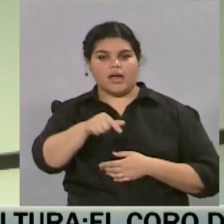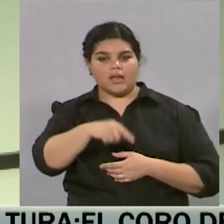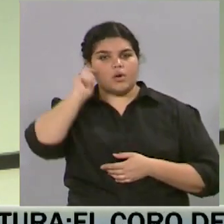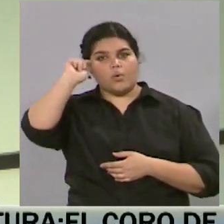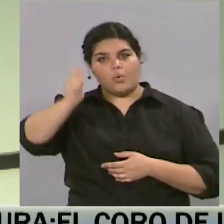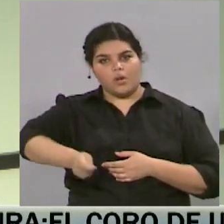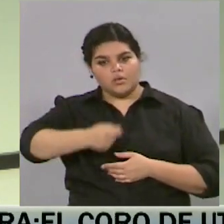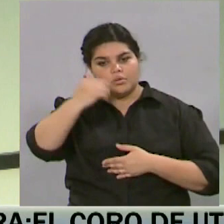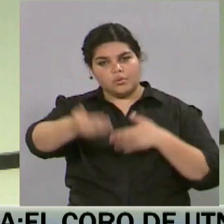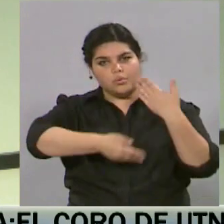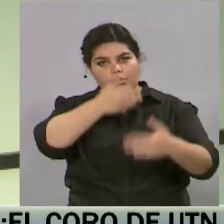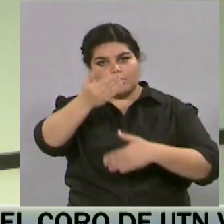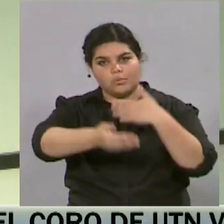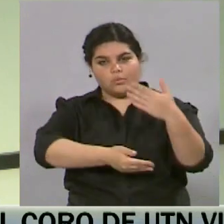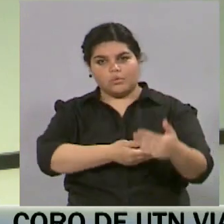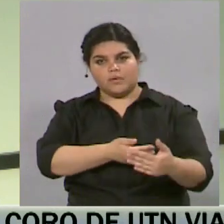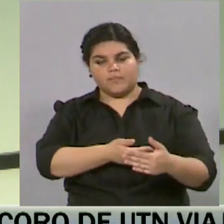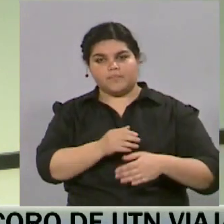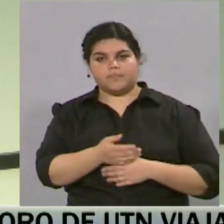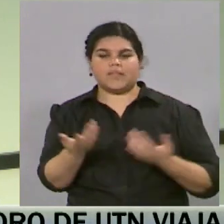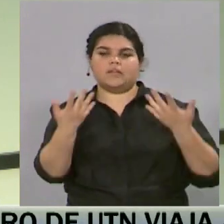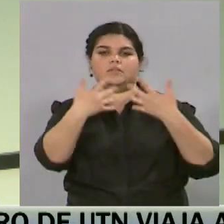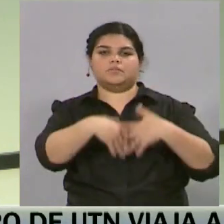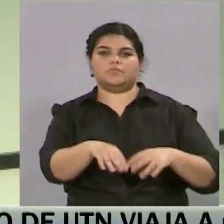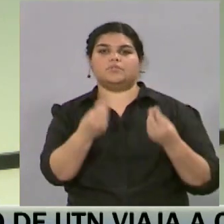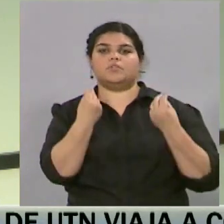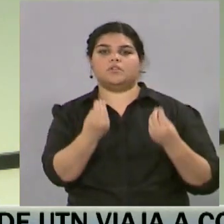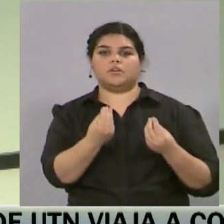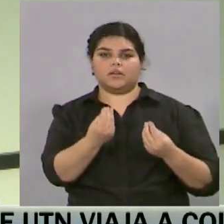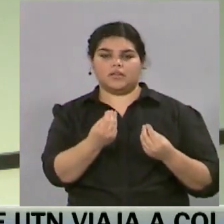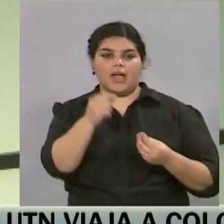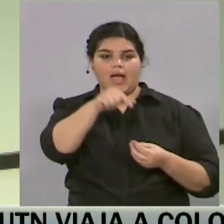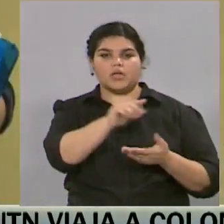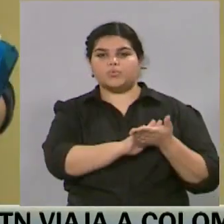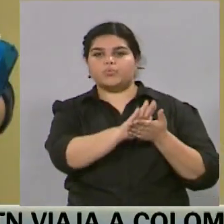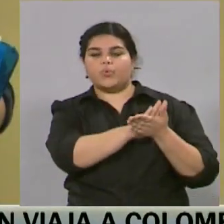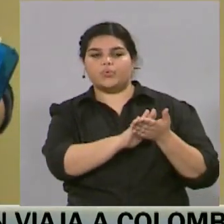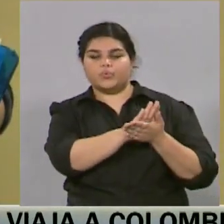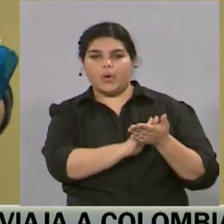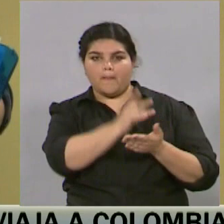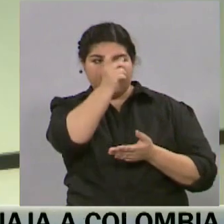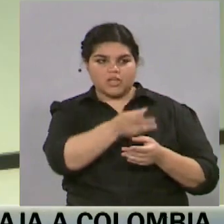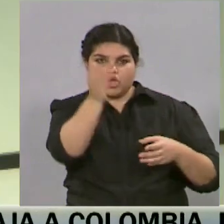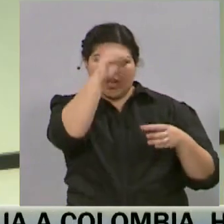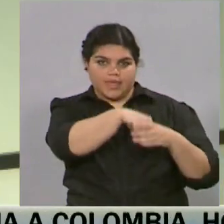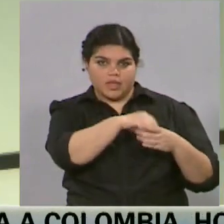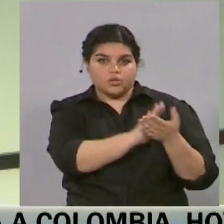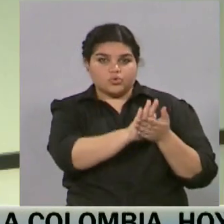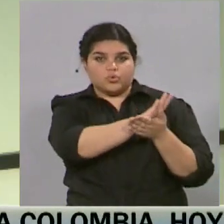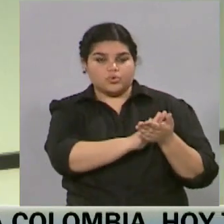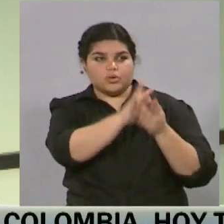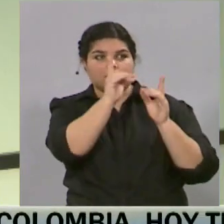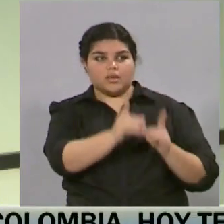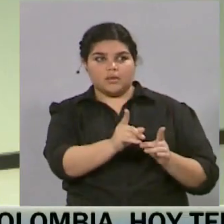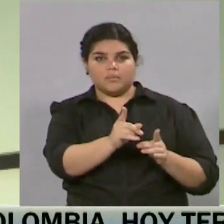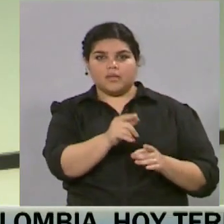judicial, tanto en materia de lo que tiene que ver con la reparación del daño producido, como también una reparación que tiene que